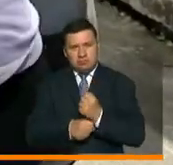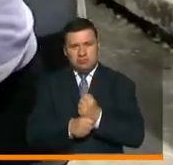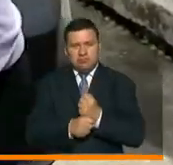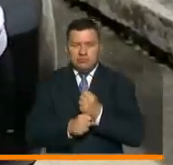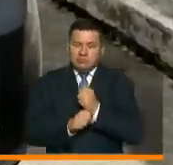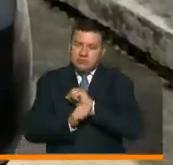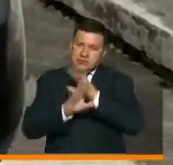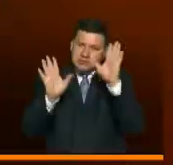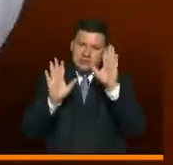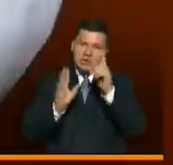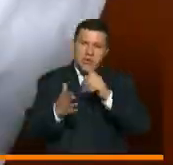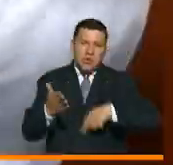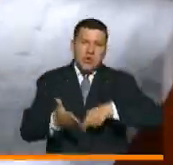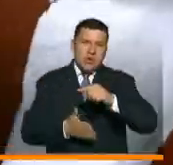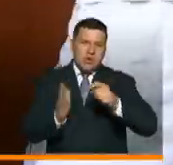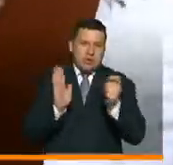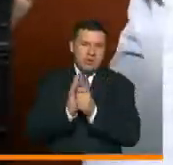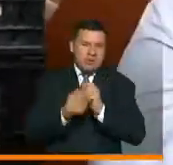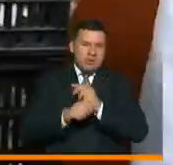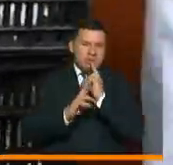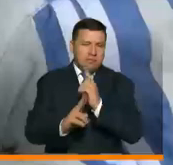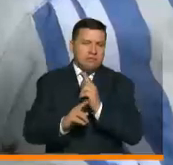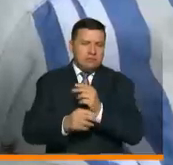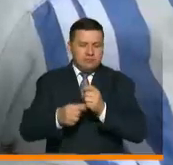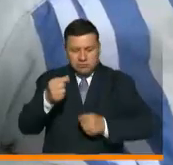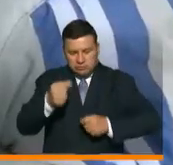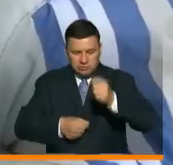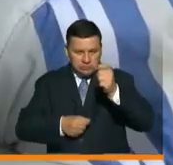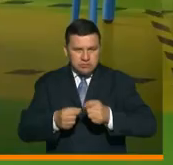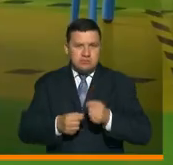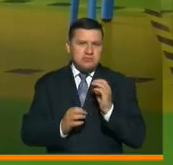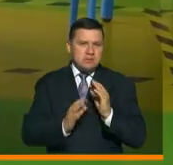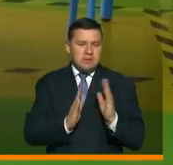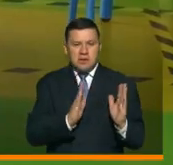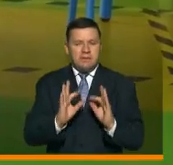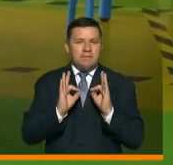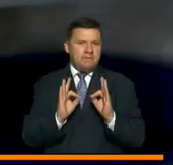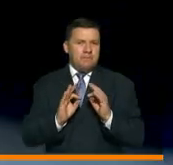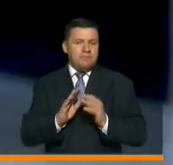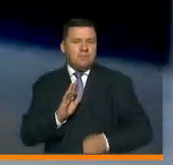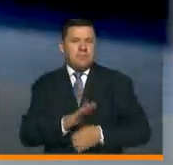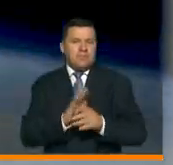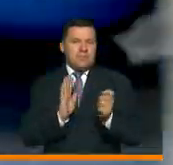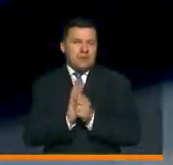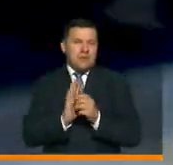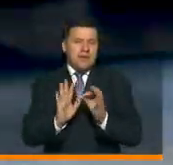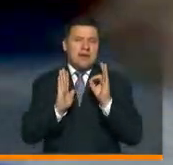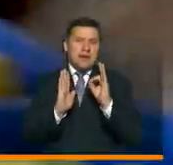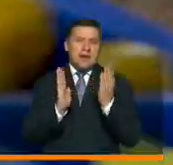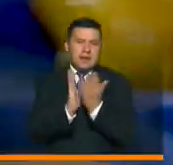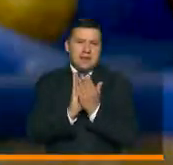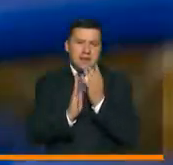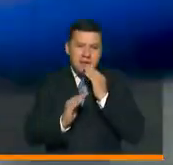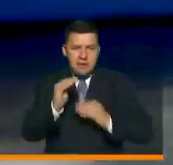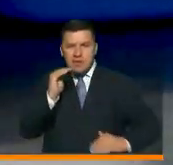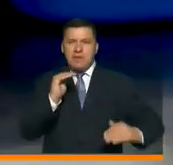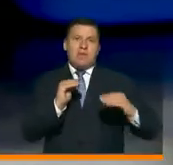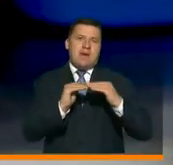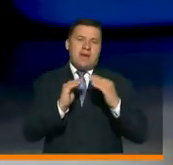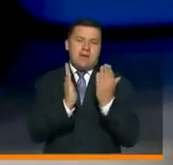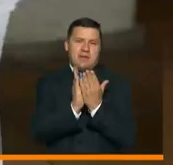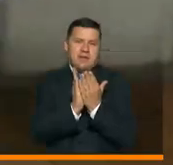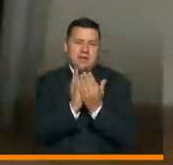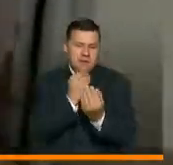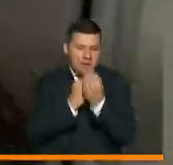la transparencia en la contratación, la eficiencia en la financiación y para garantizar la continuidad, calidad e inocuidad de la